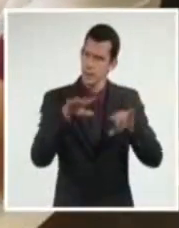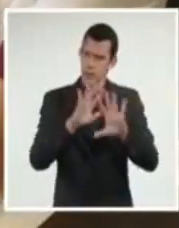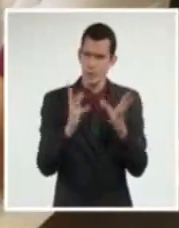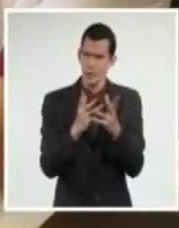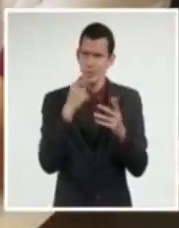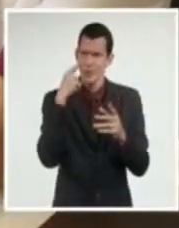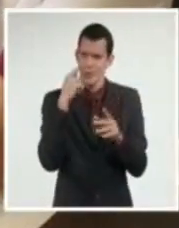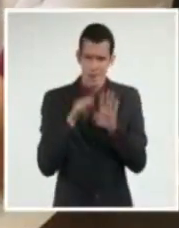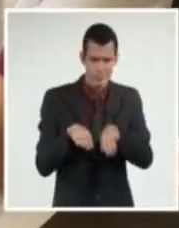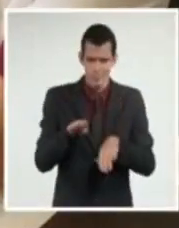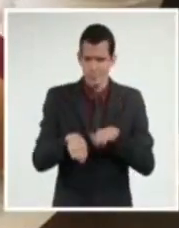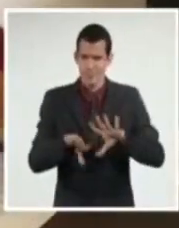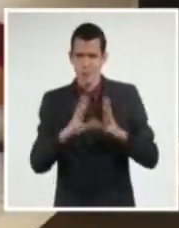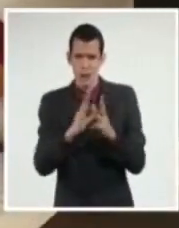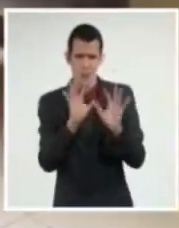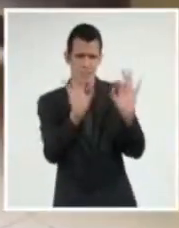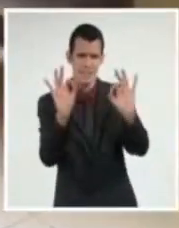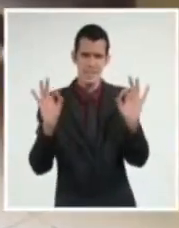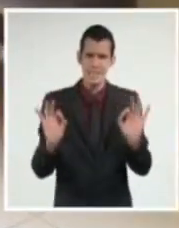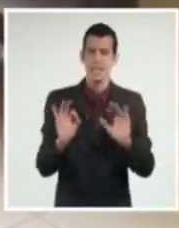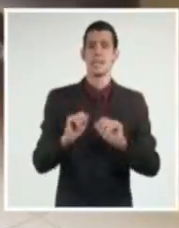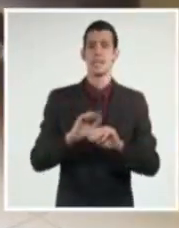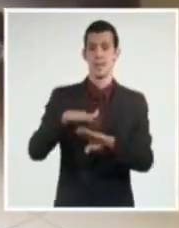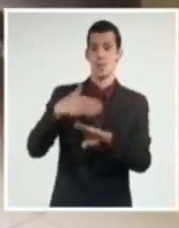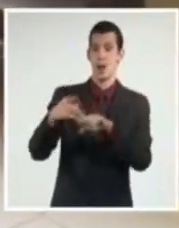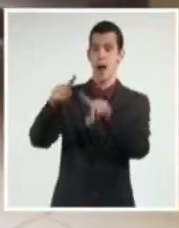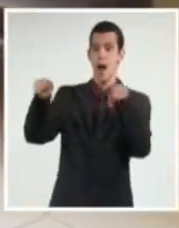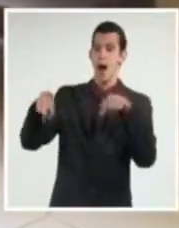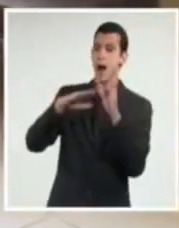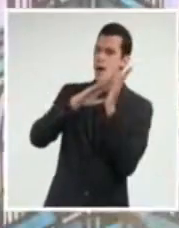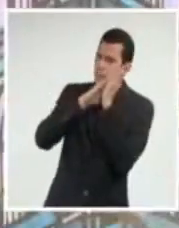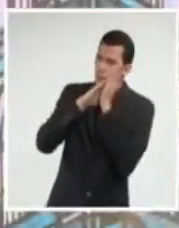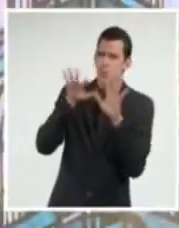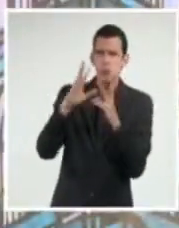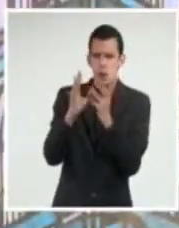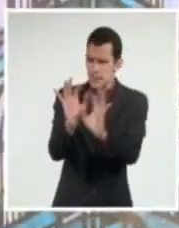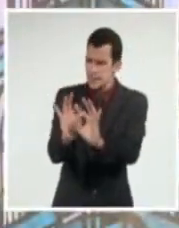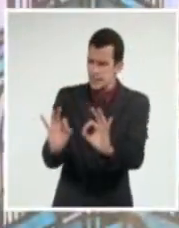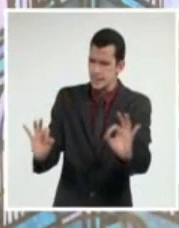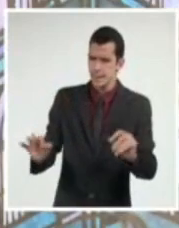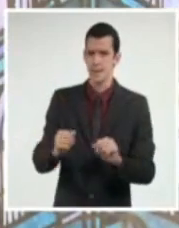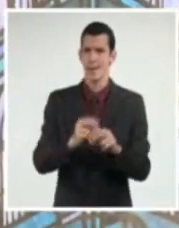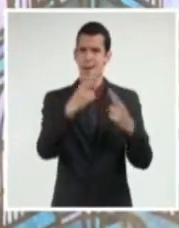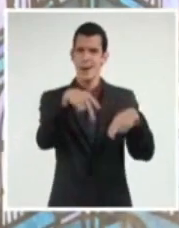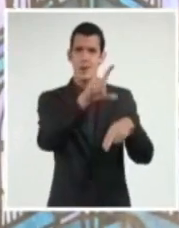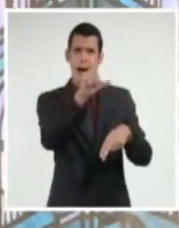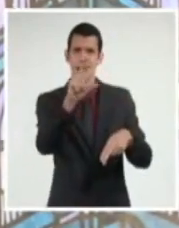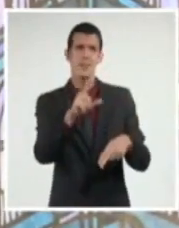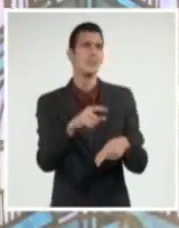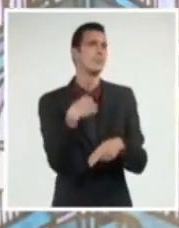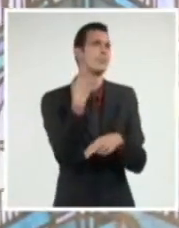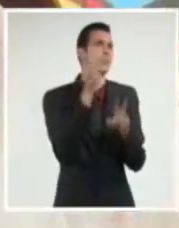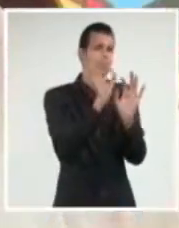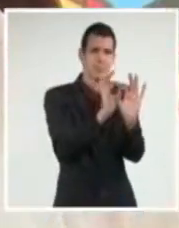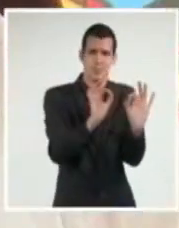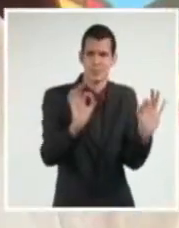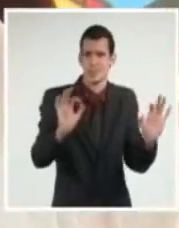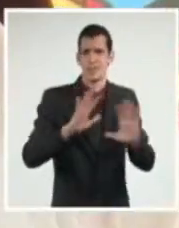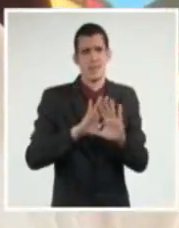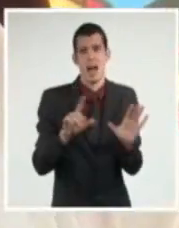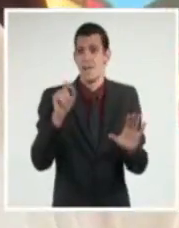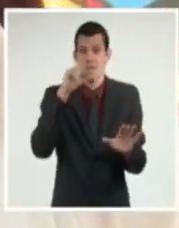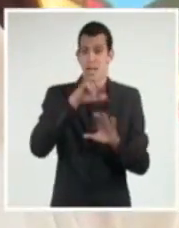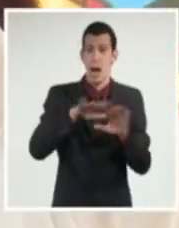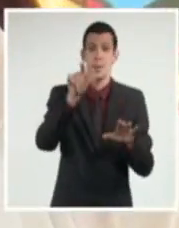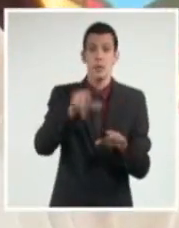el check-in, en las habitaciones y bueno, ya posteriormente hasta en las áreas gastronómicas, hasta el momento de salida del hotel. Se le